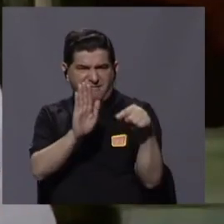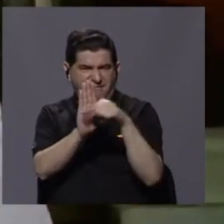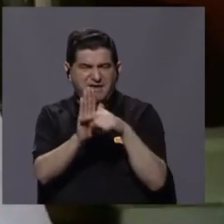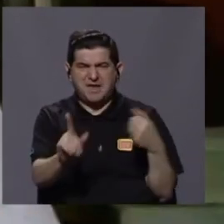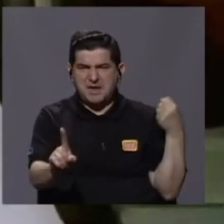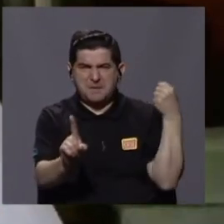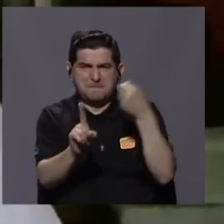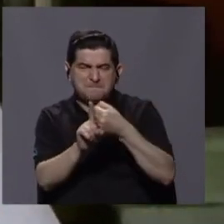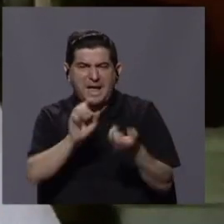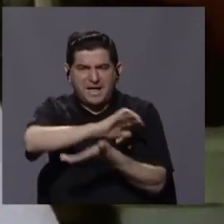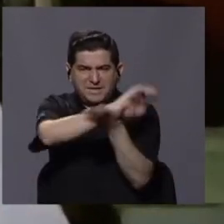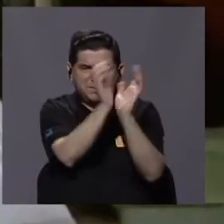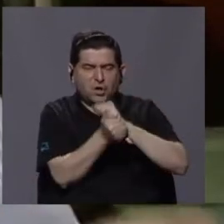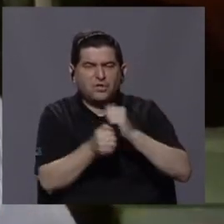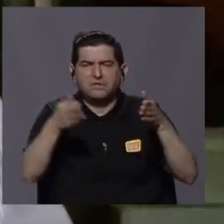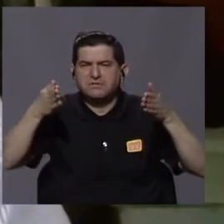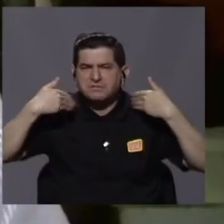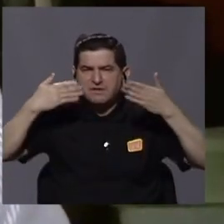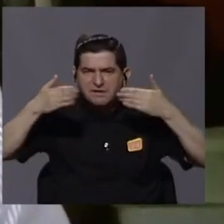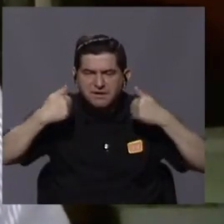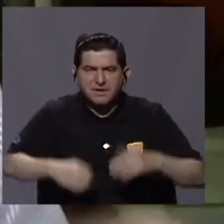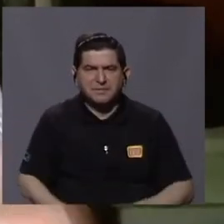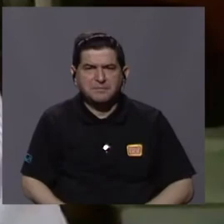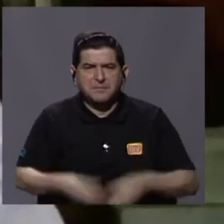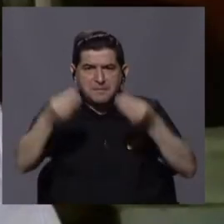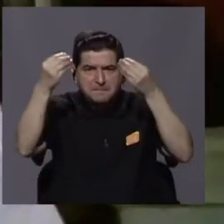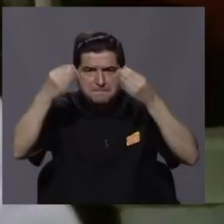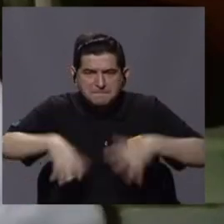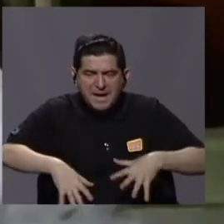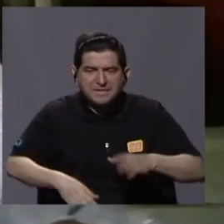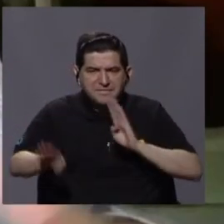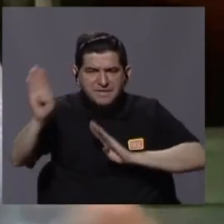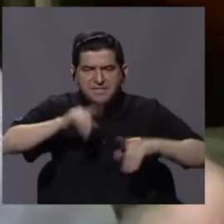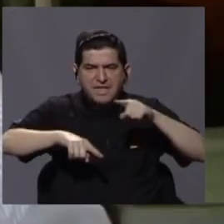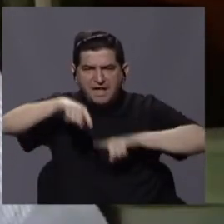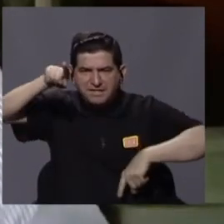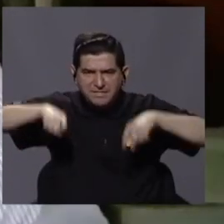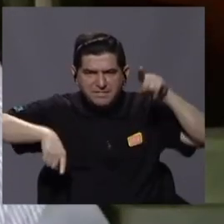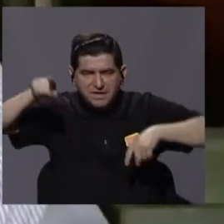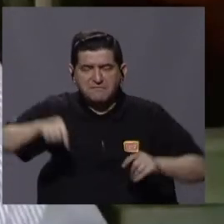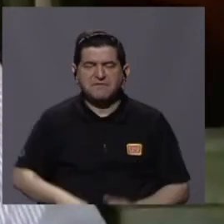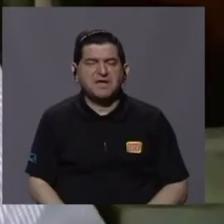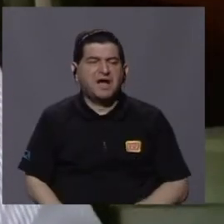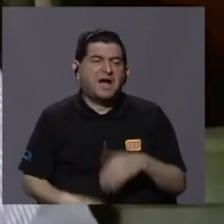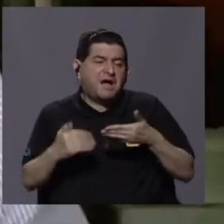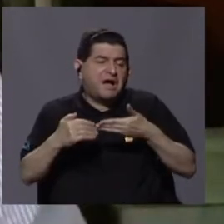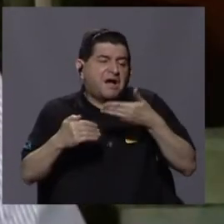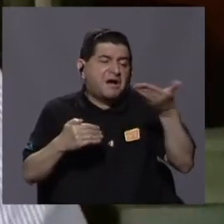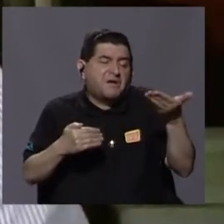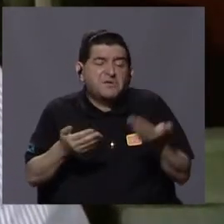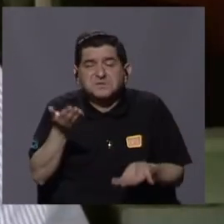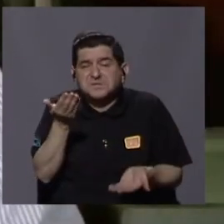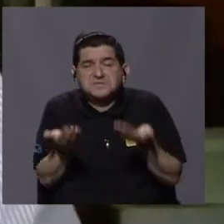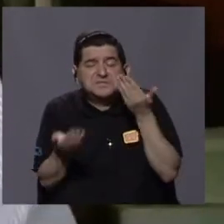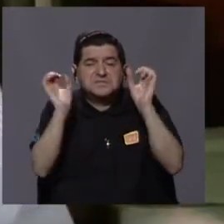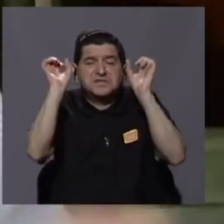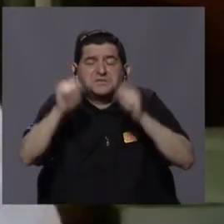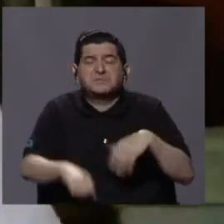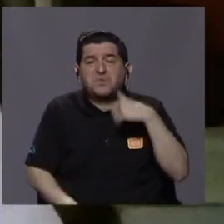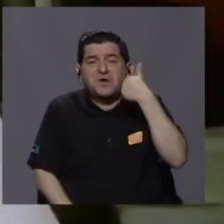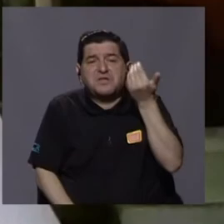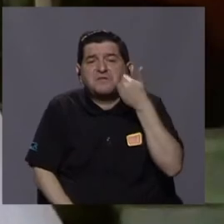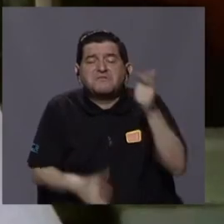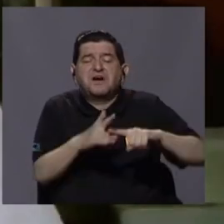impacto del cambio climático en la pérdida de biodiversidad como externalidades que se pueden fácilmente